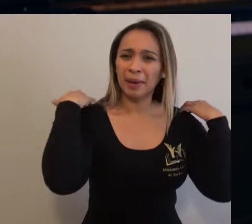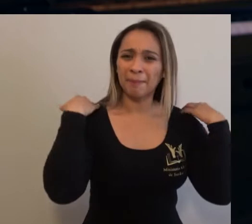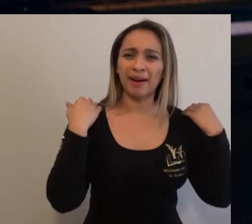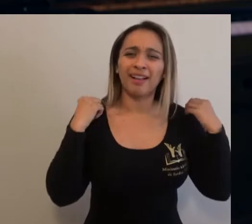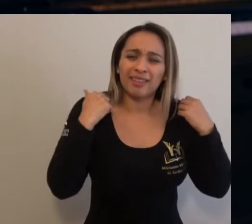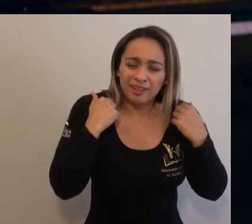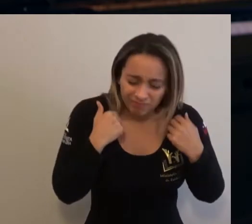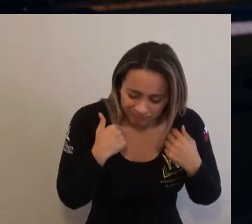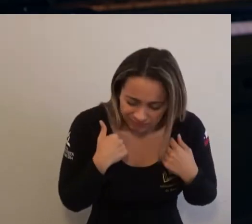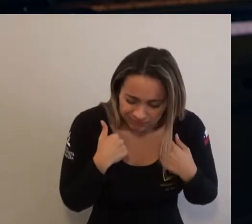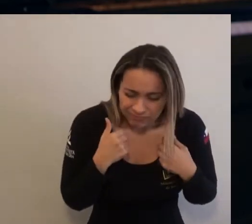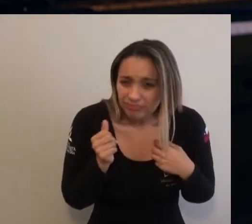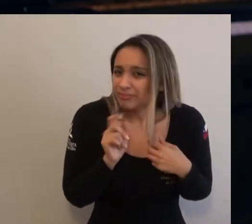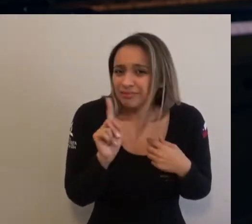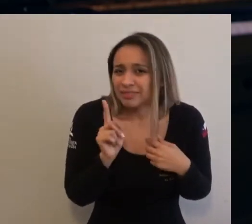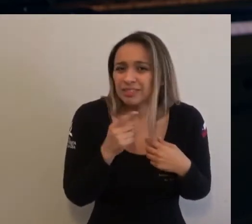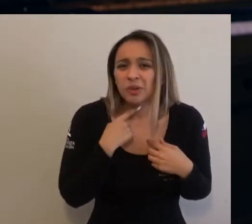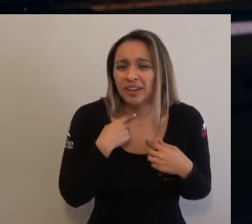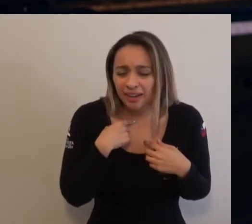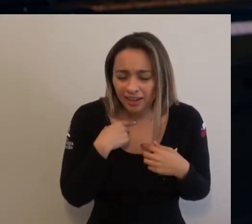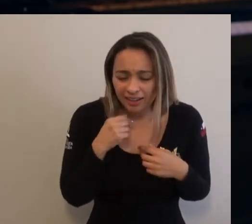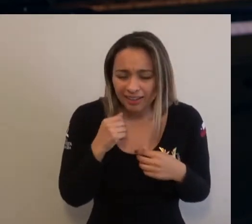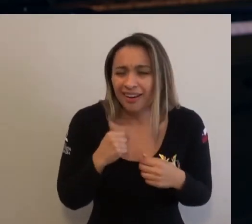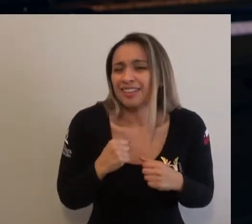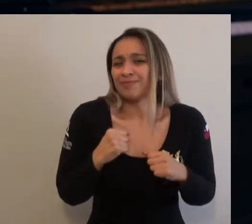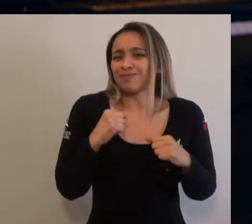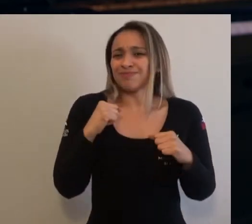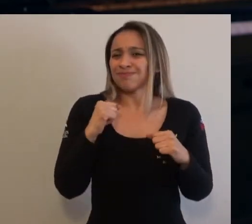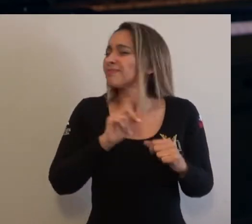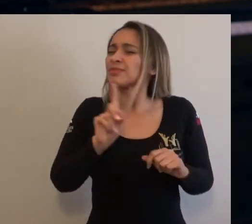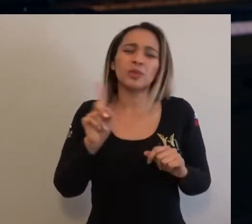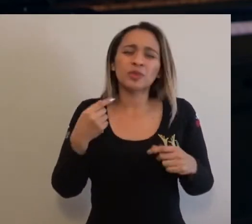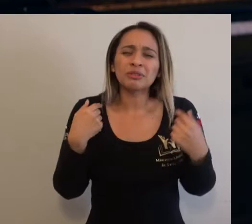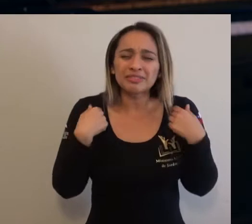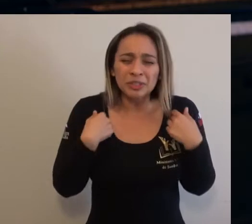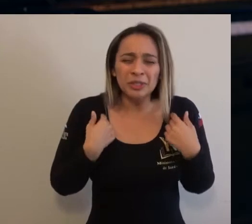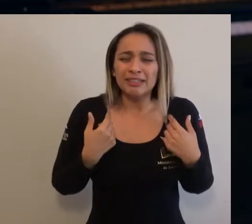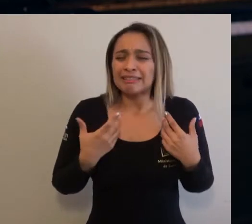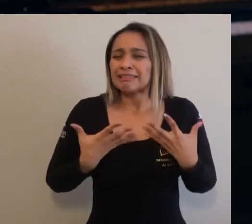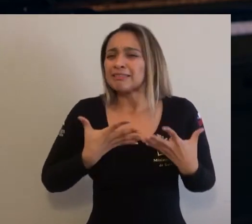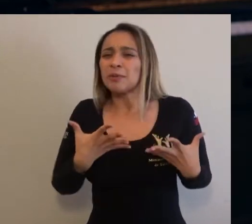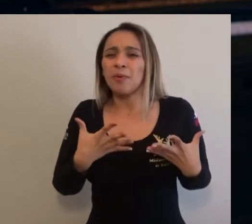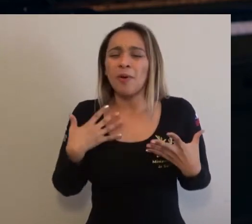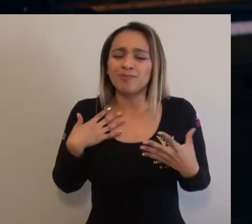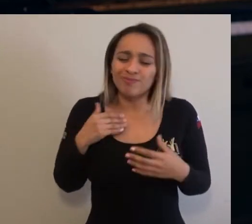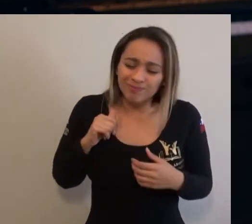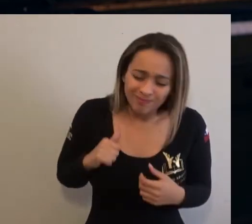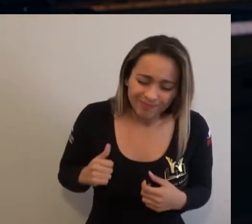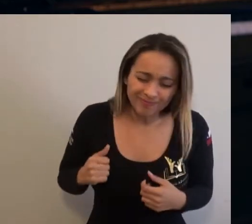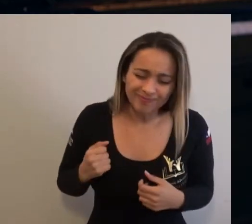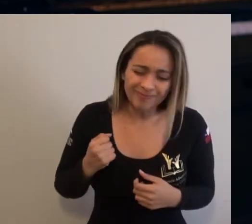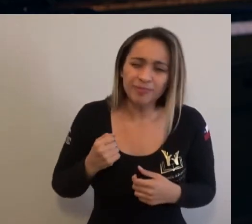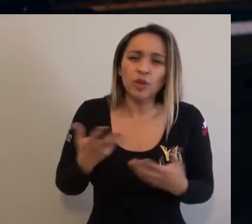espalda completamente encorvada. No me podía ni siquiera levantar un poco. Estaba completamente